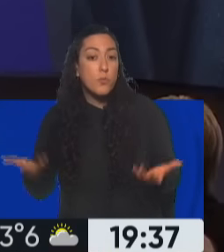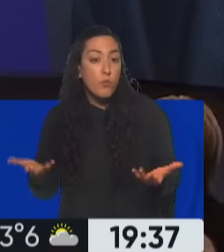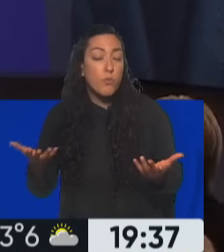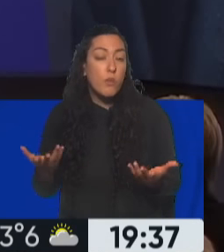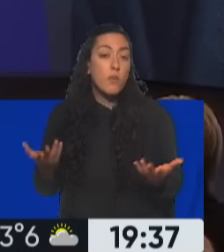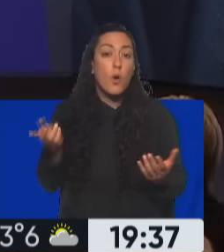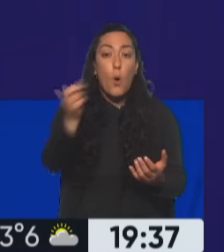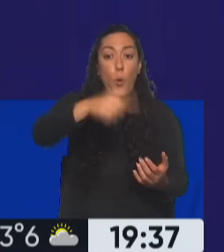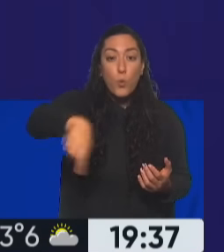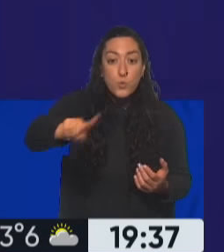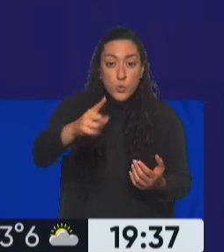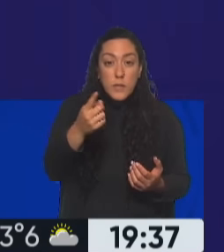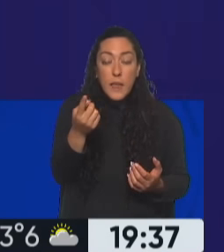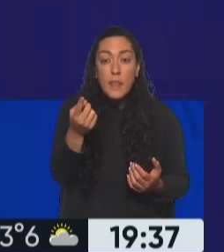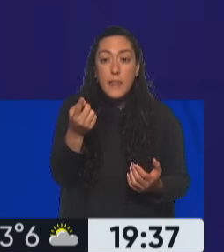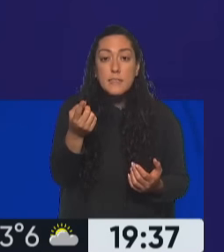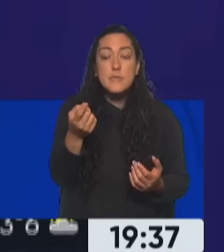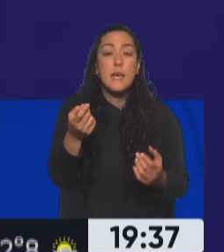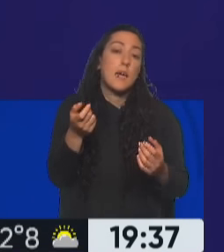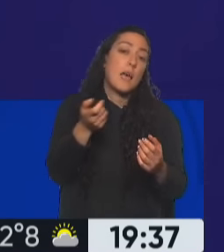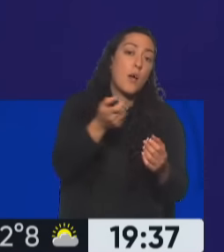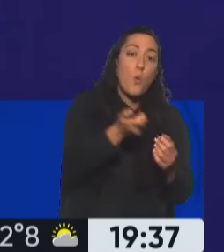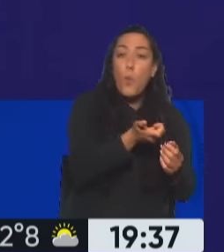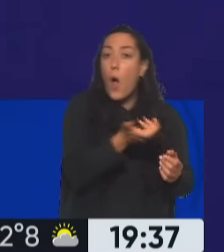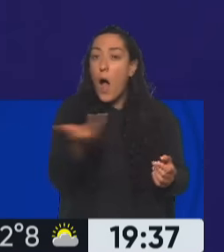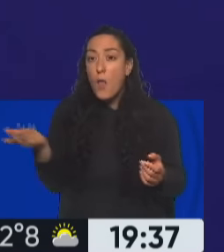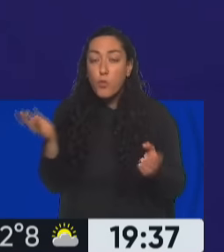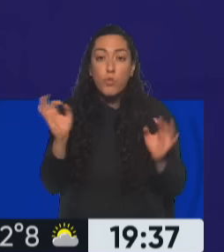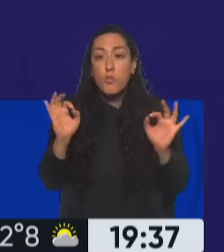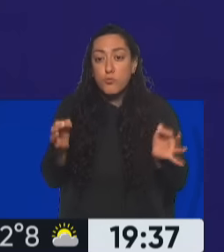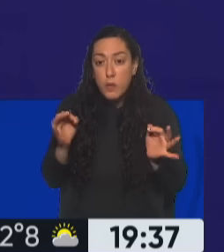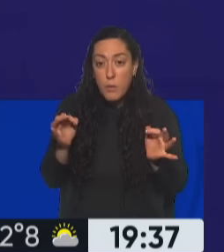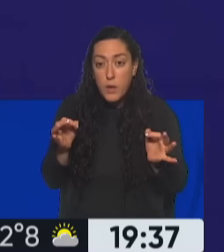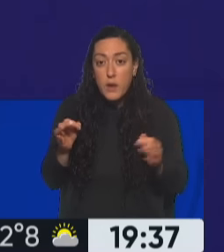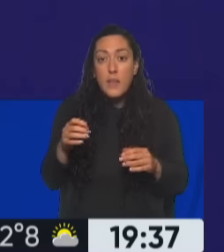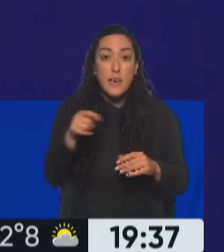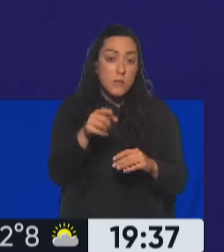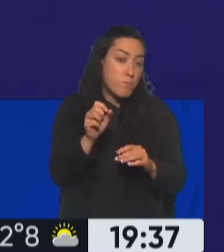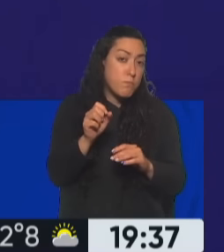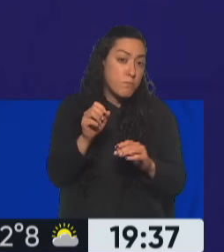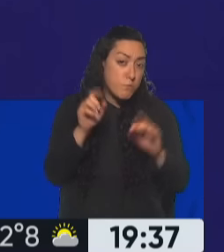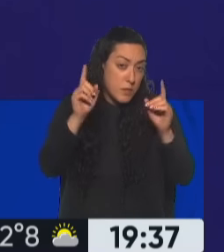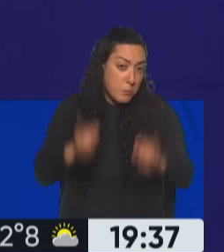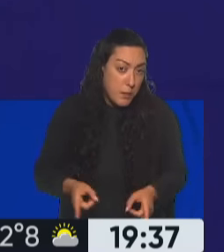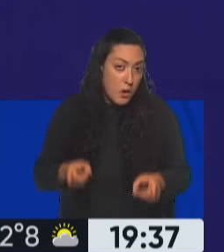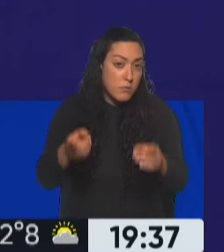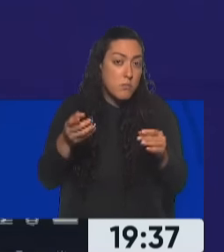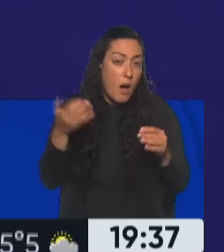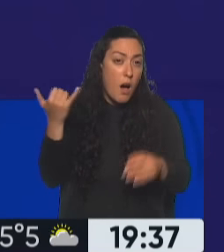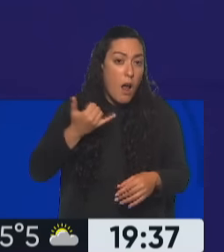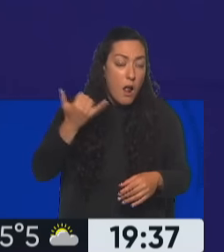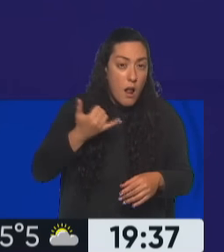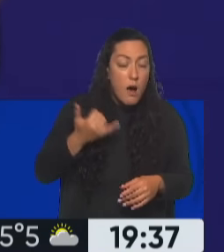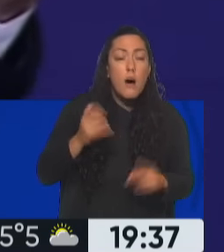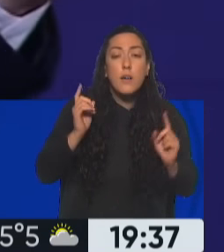Y ustedes pueden estripear las cantidades que lo cual está hecho también, pero no solo eso, sino que